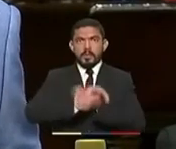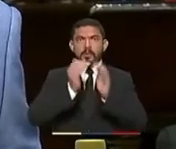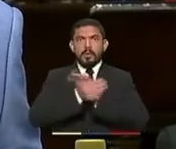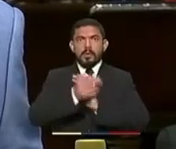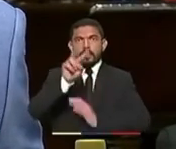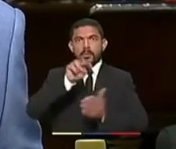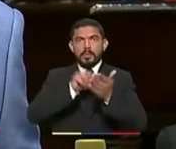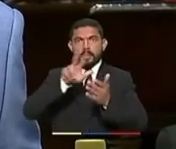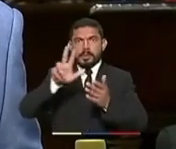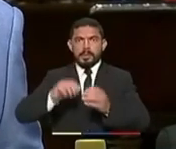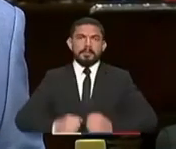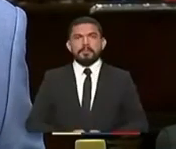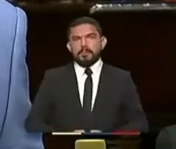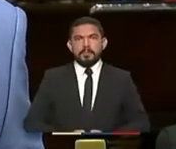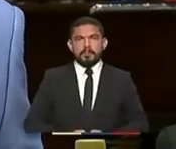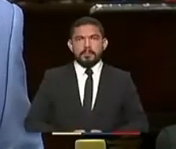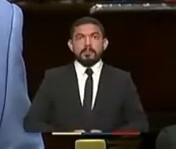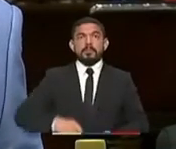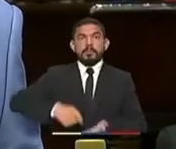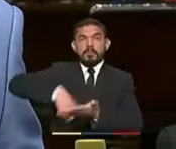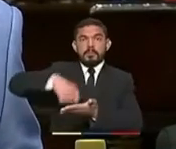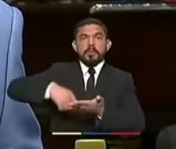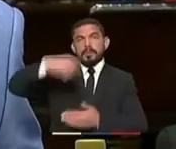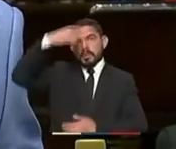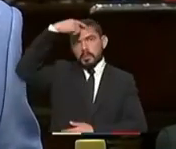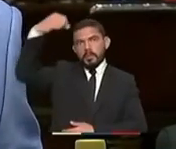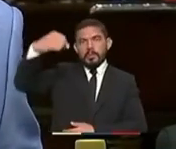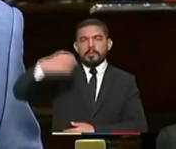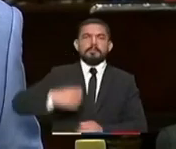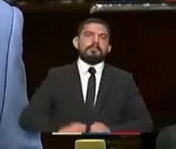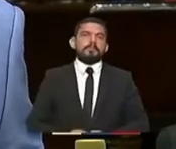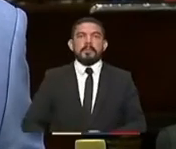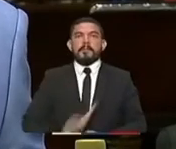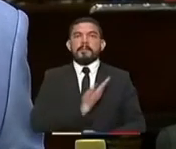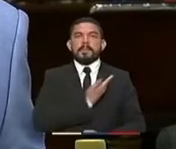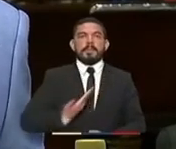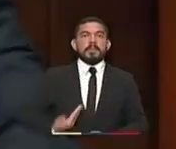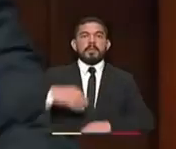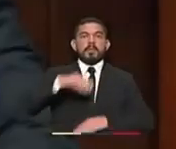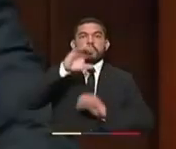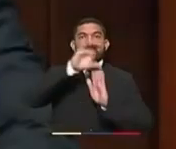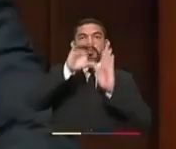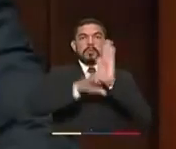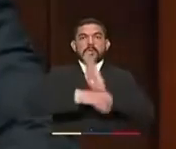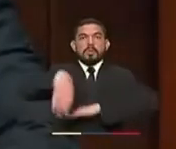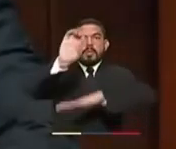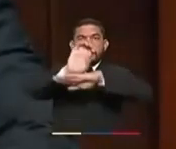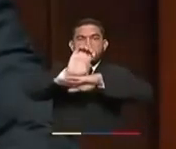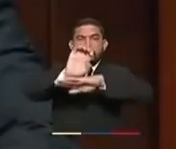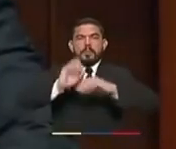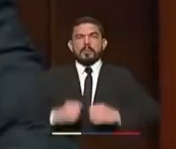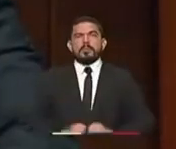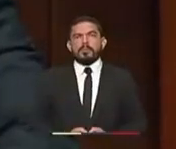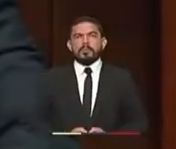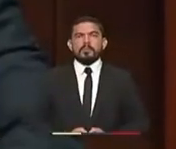de 2023. Suscribe Daniel Noboa Sin, Presidente Constitucional